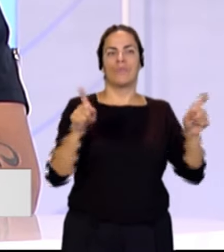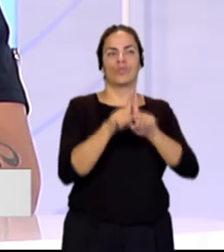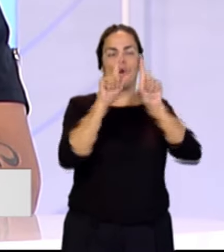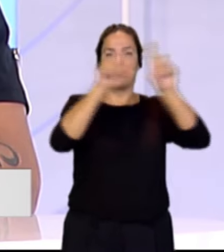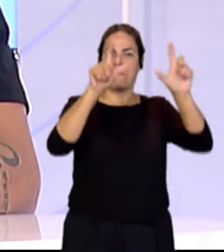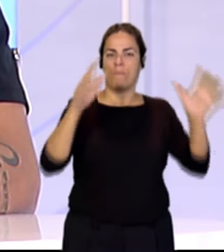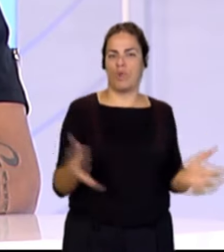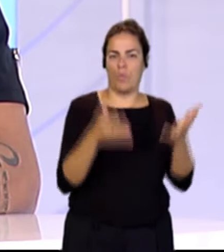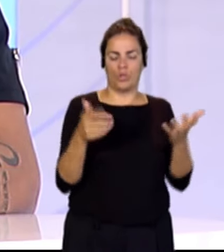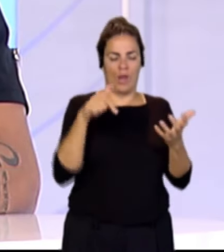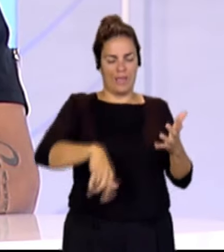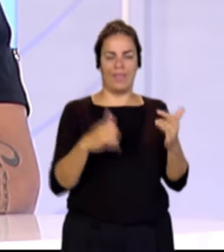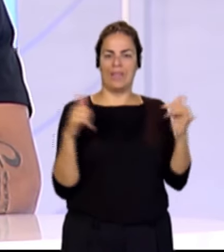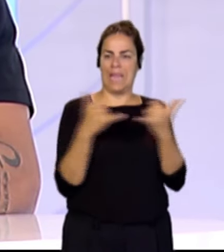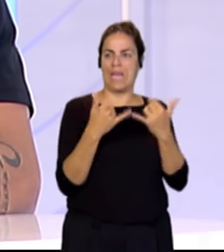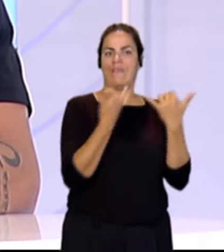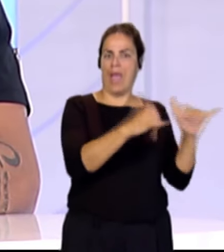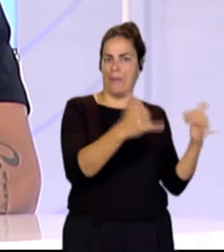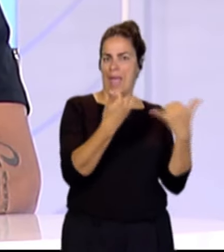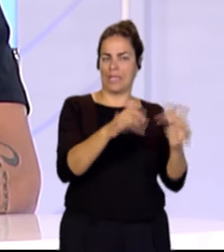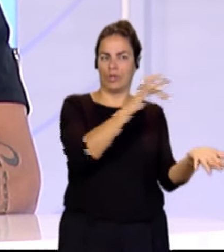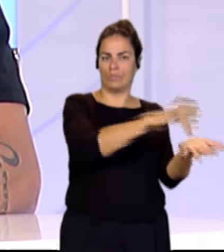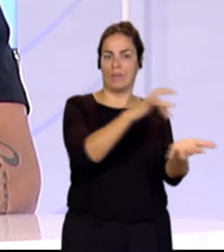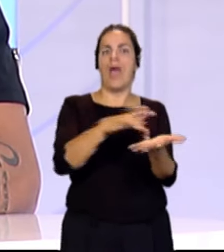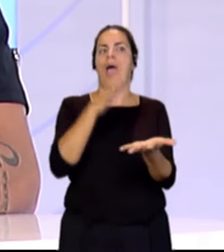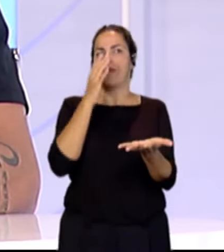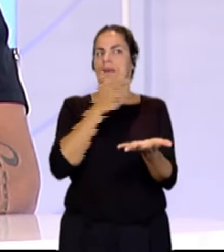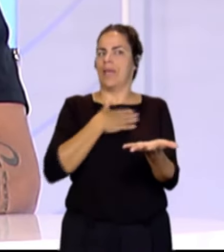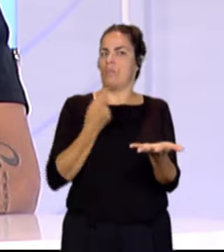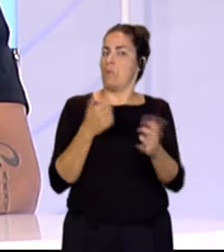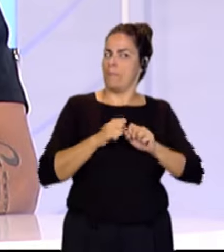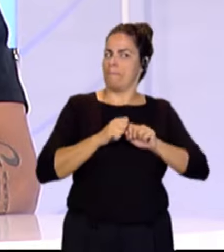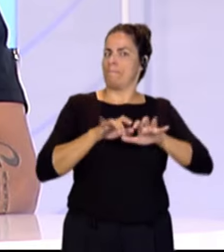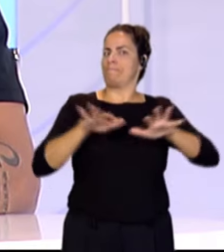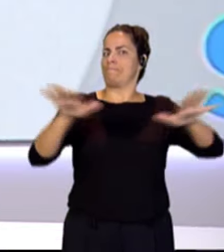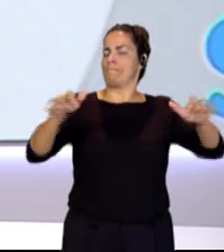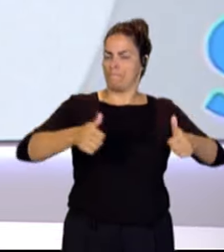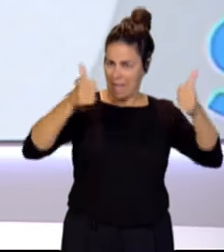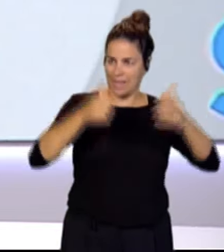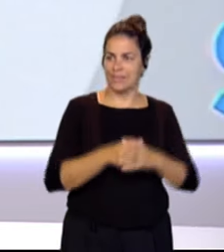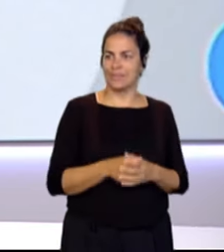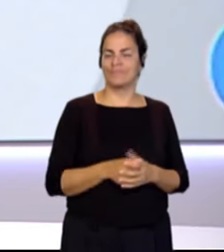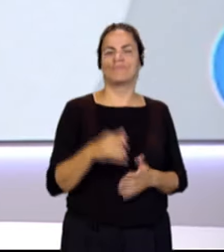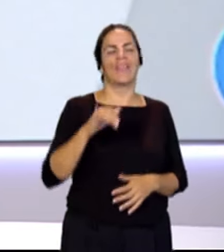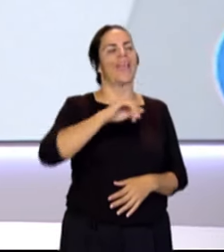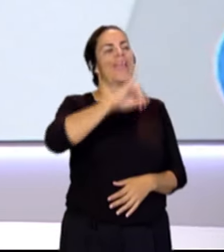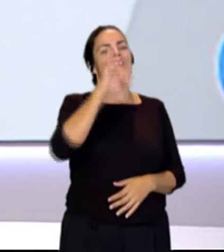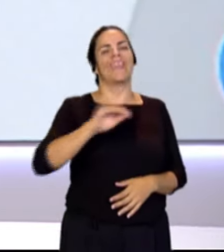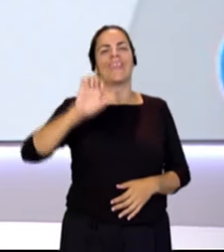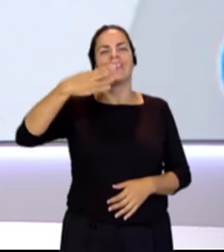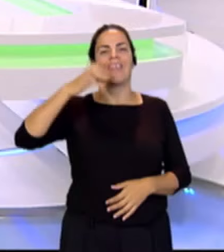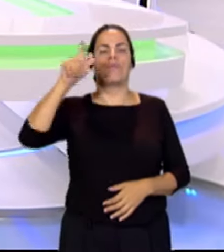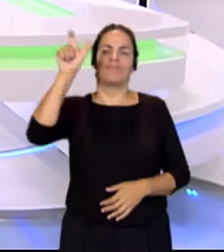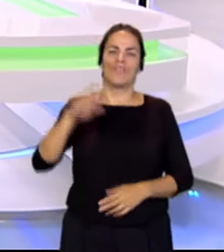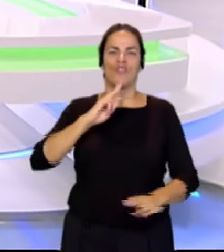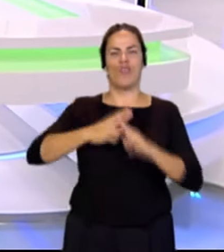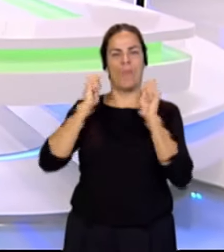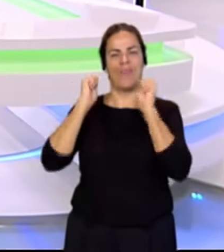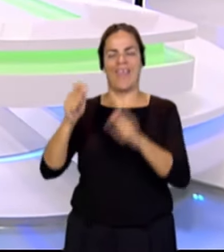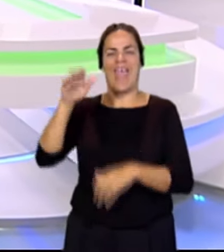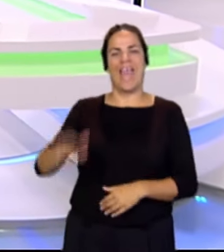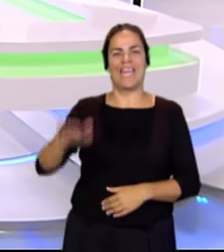haciendo eventos aquí en tenerife y ahora cada vez queremos expandirnos un poquito más se ven el niño roca eso es lo lo primero que que sale